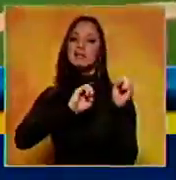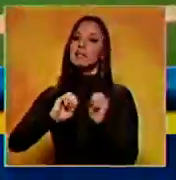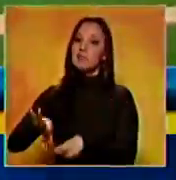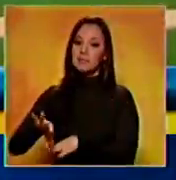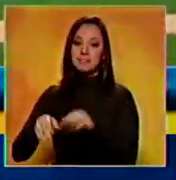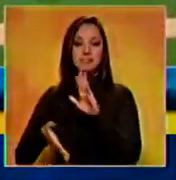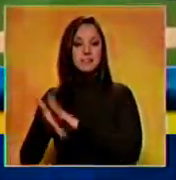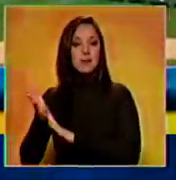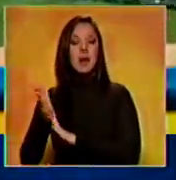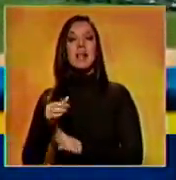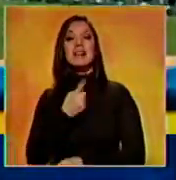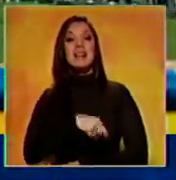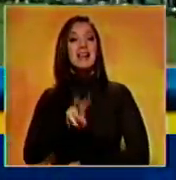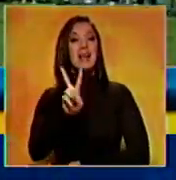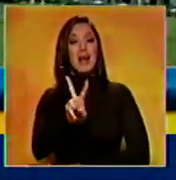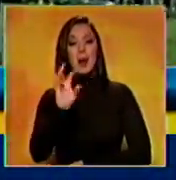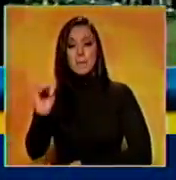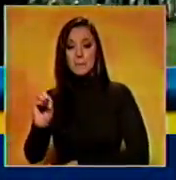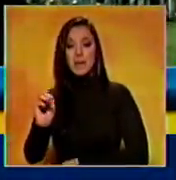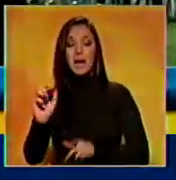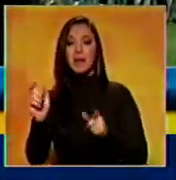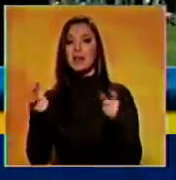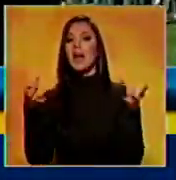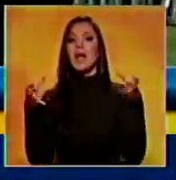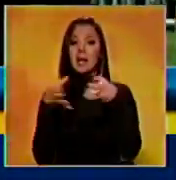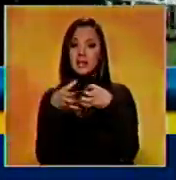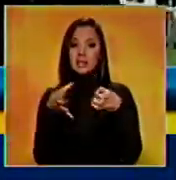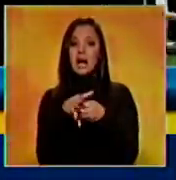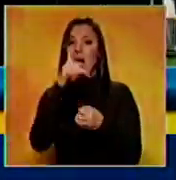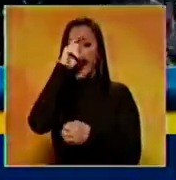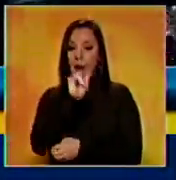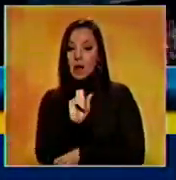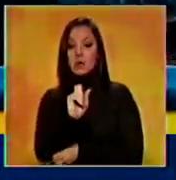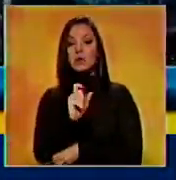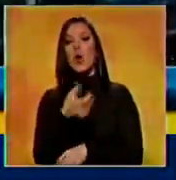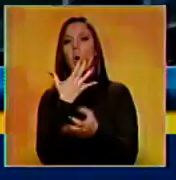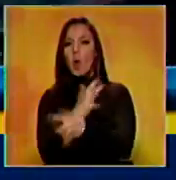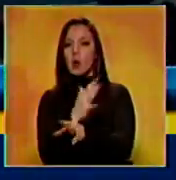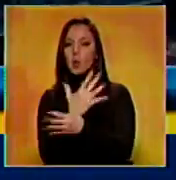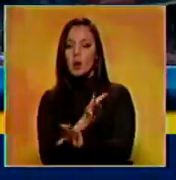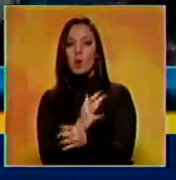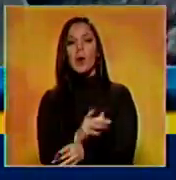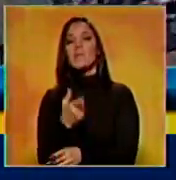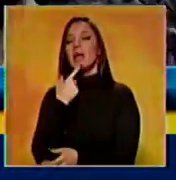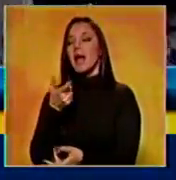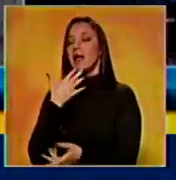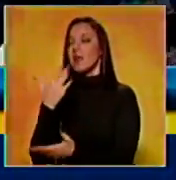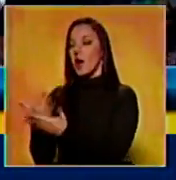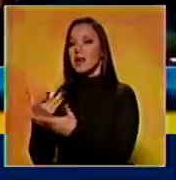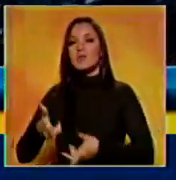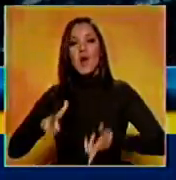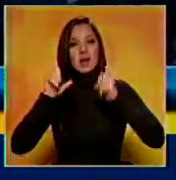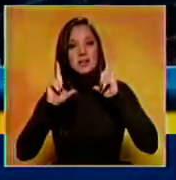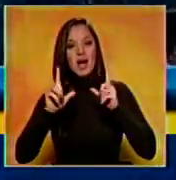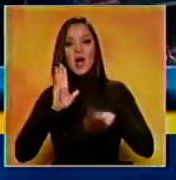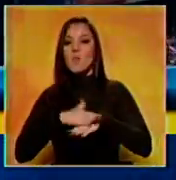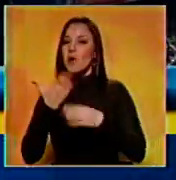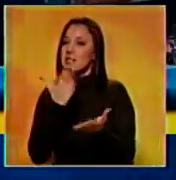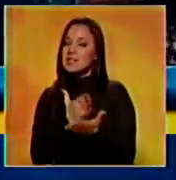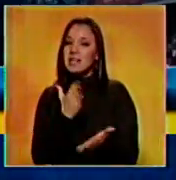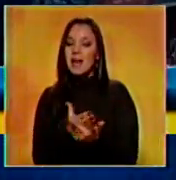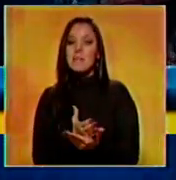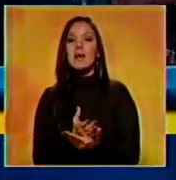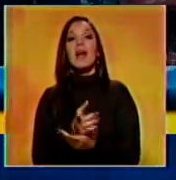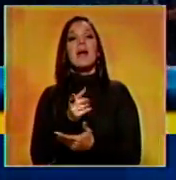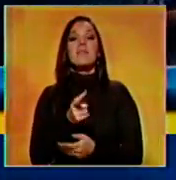tras 20 campañas. El capitán agradeció a la familia Steinbrenner por permitirle disputar toda su carrera con los Yankees. También tuvo palabras para